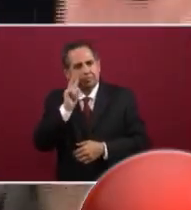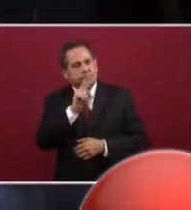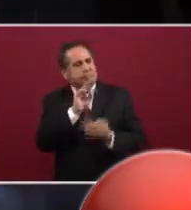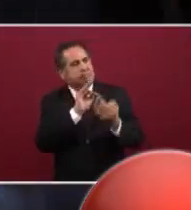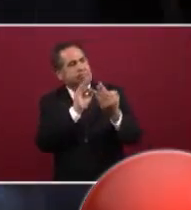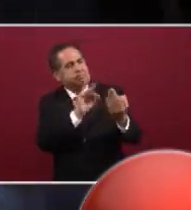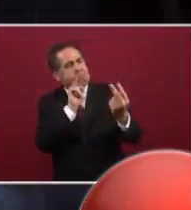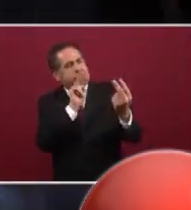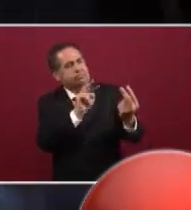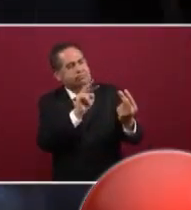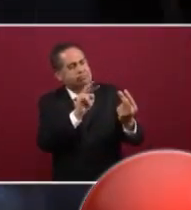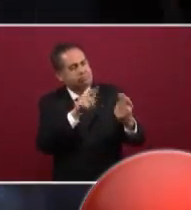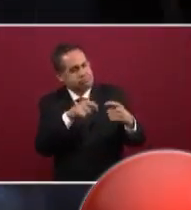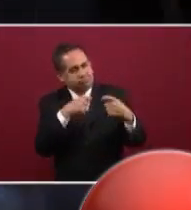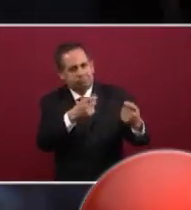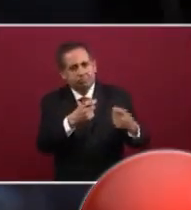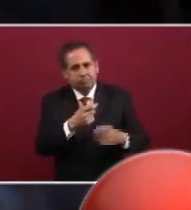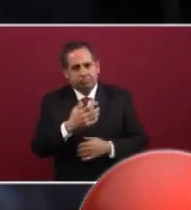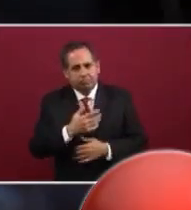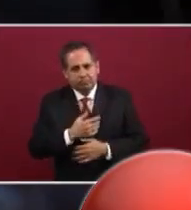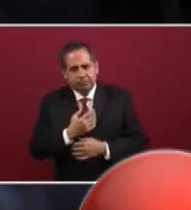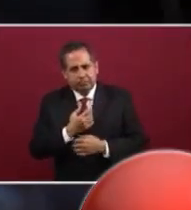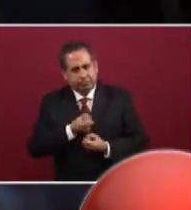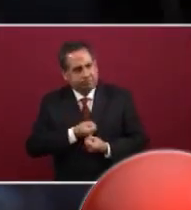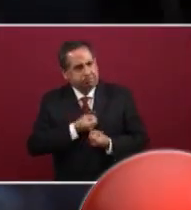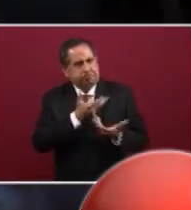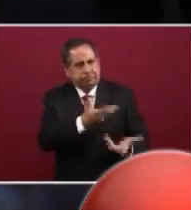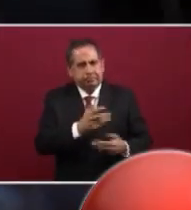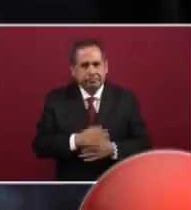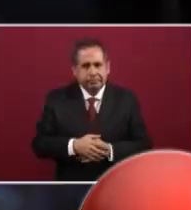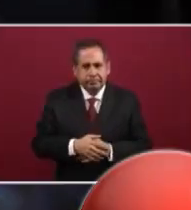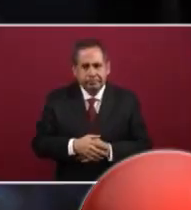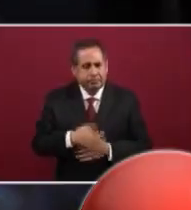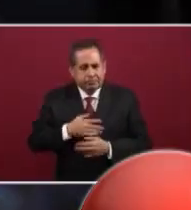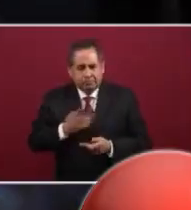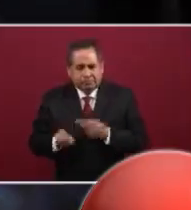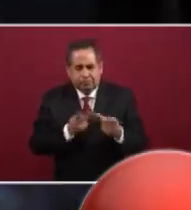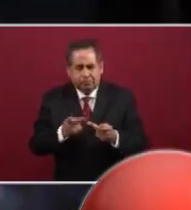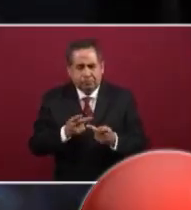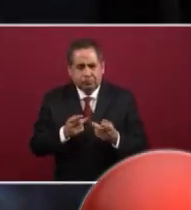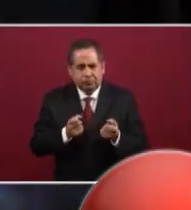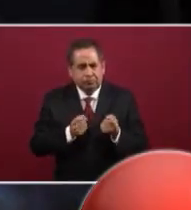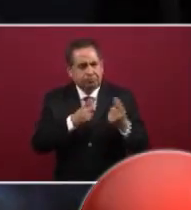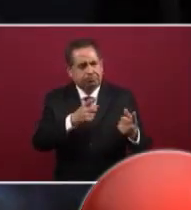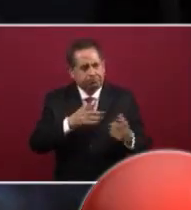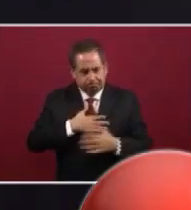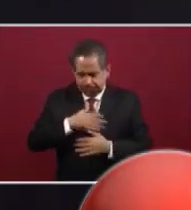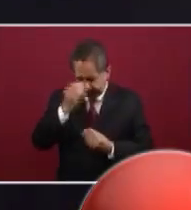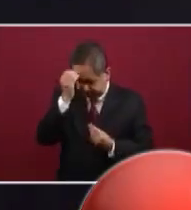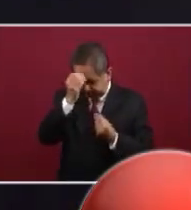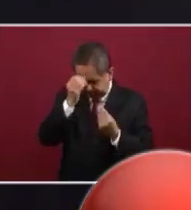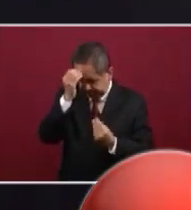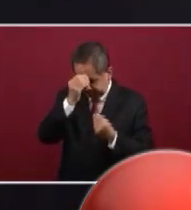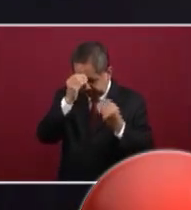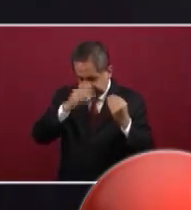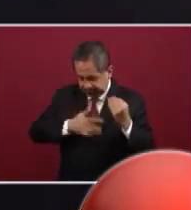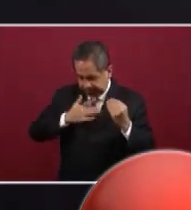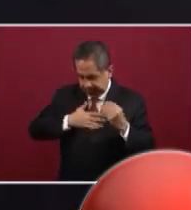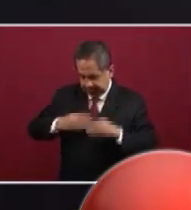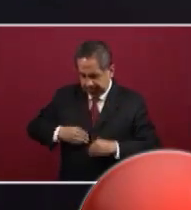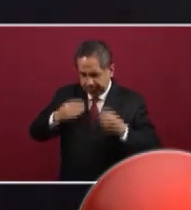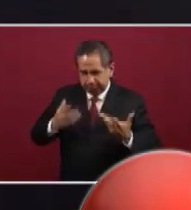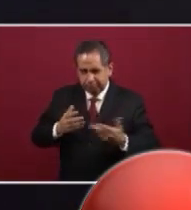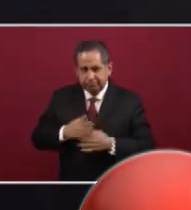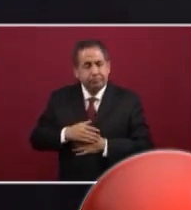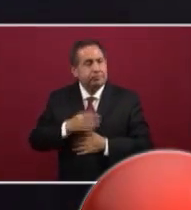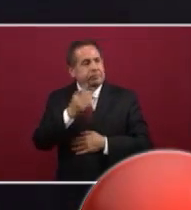frente a frente y decirle estas palabras. No tengo que hacer preguntas, tengo que hacer una reflexión en voz alta. ¿Qué opinión